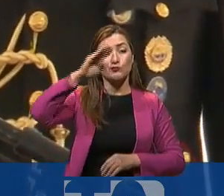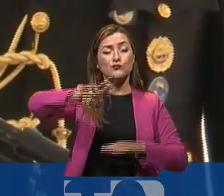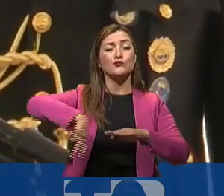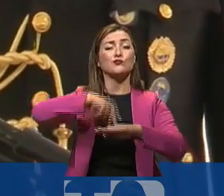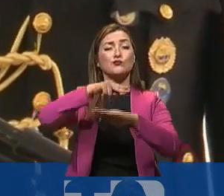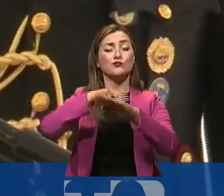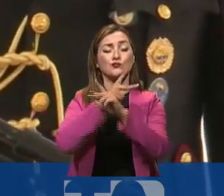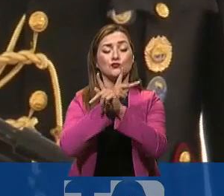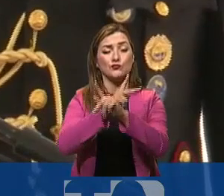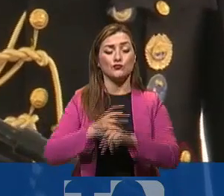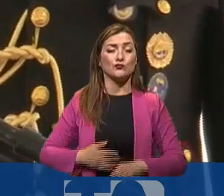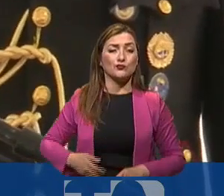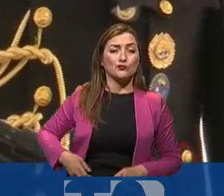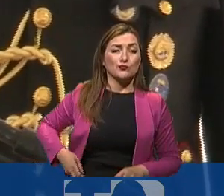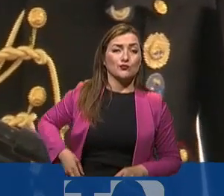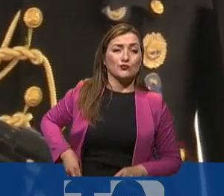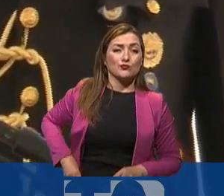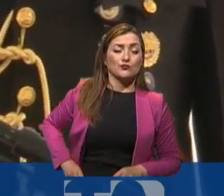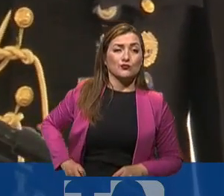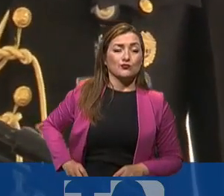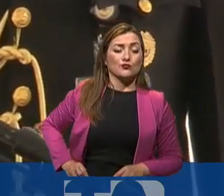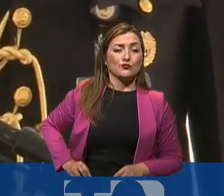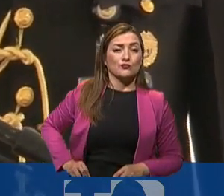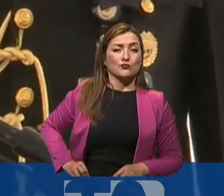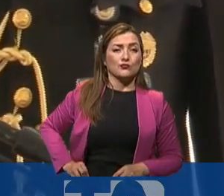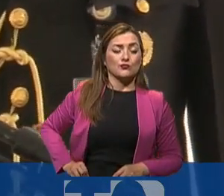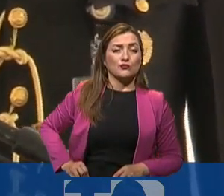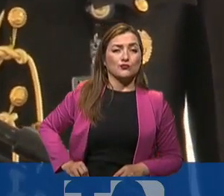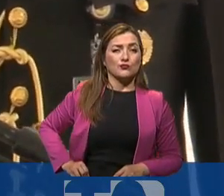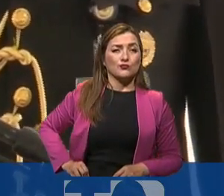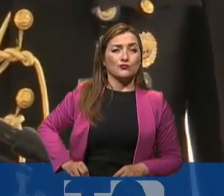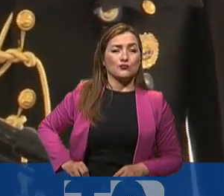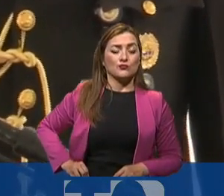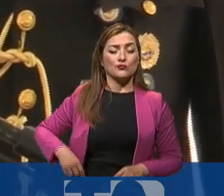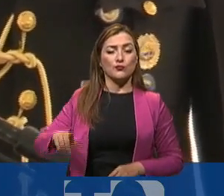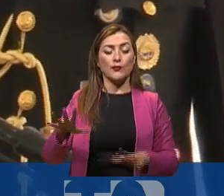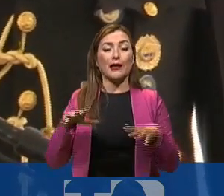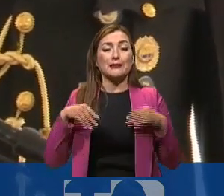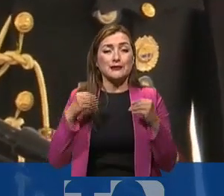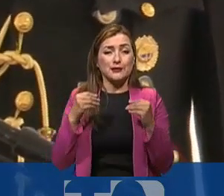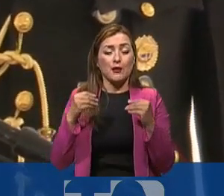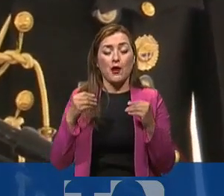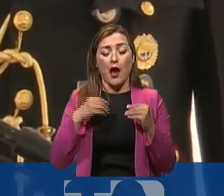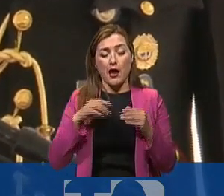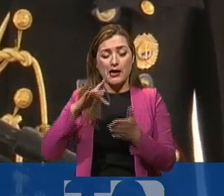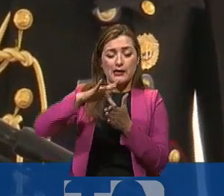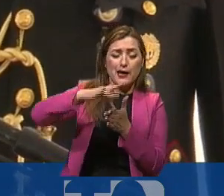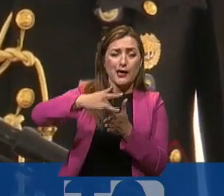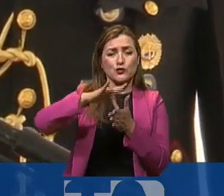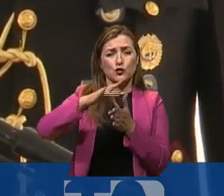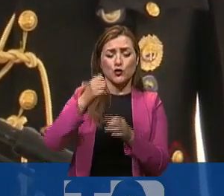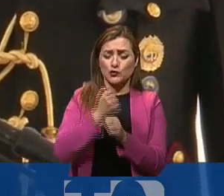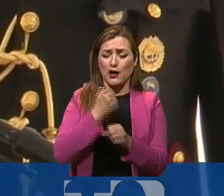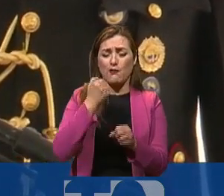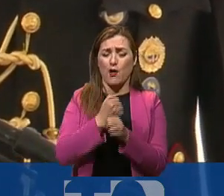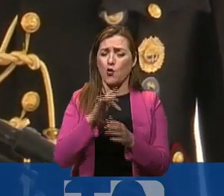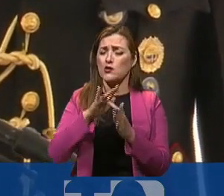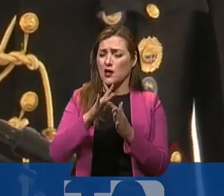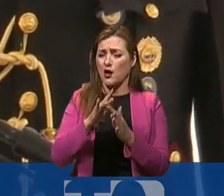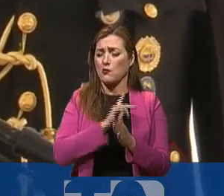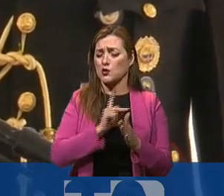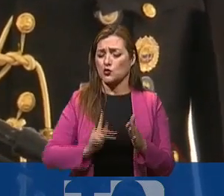Nacional que asumen riesgos personales y familiares en el desarrollo de su